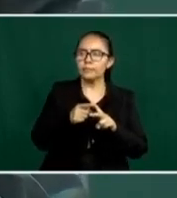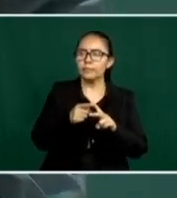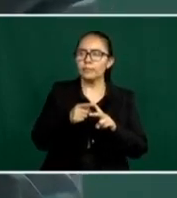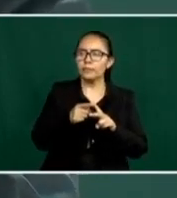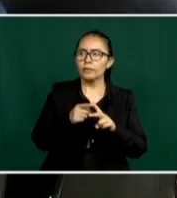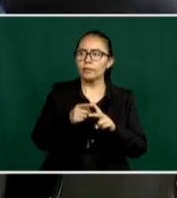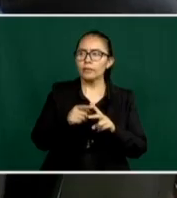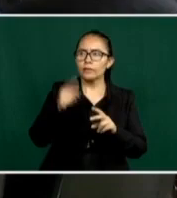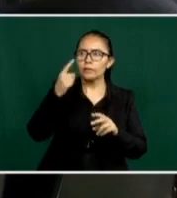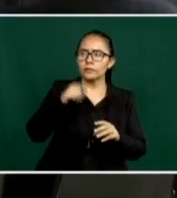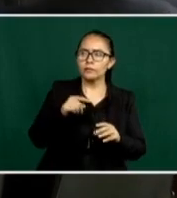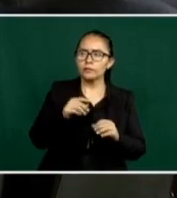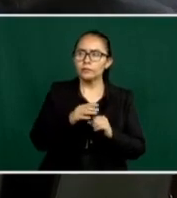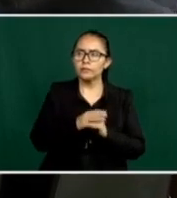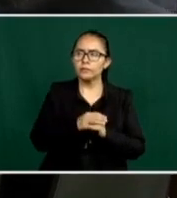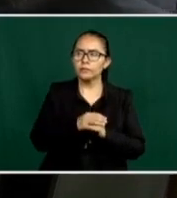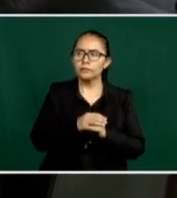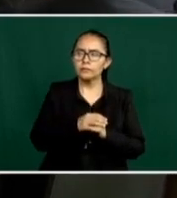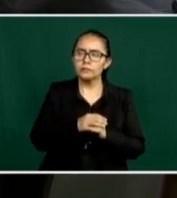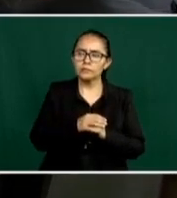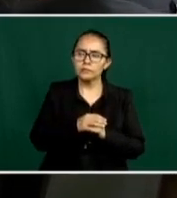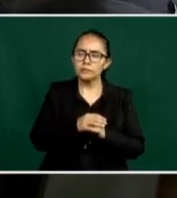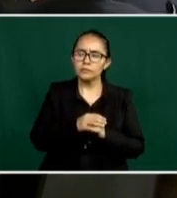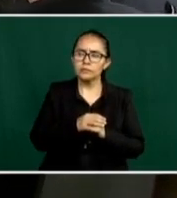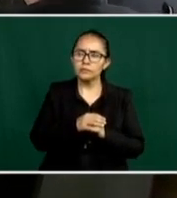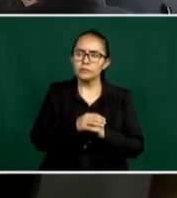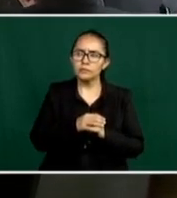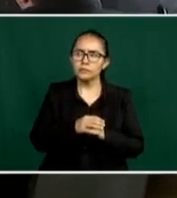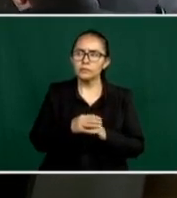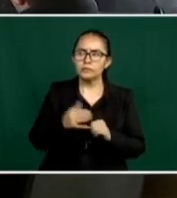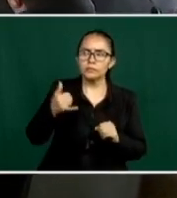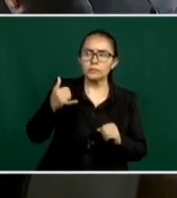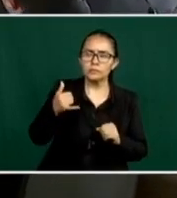Como para entonces todavía vamos a vivir,